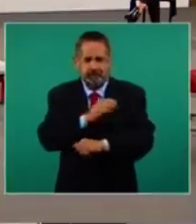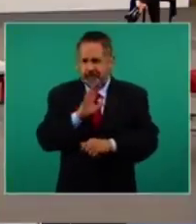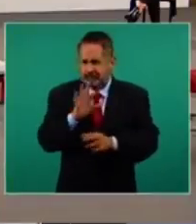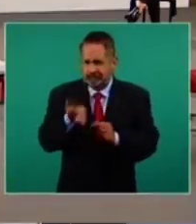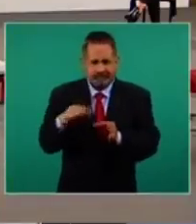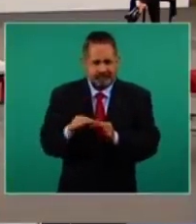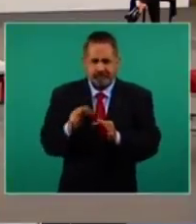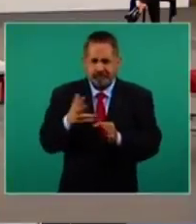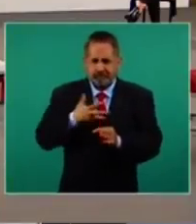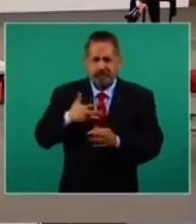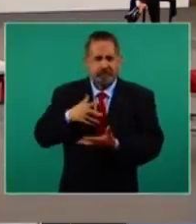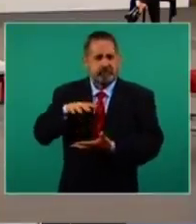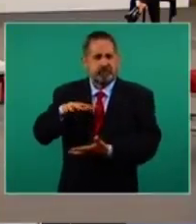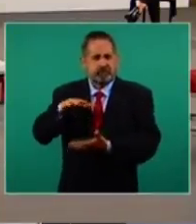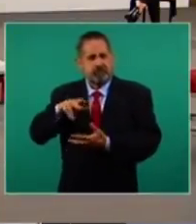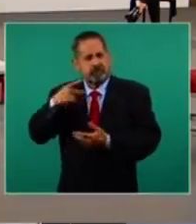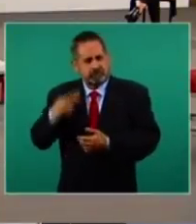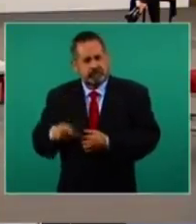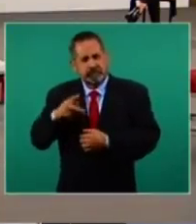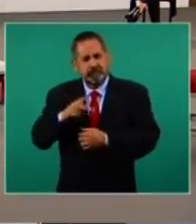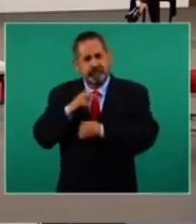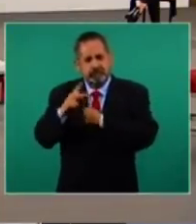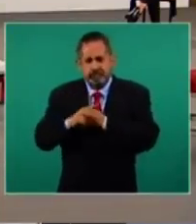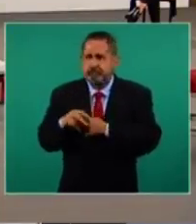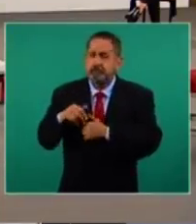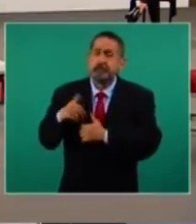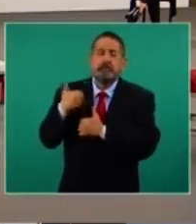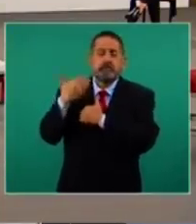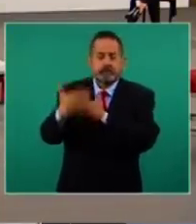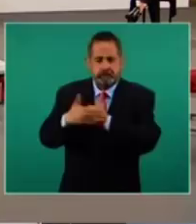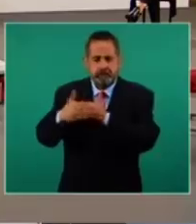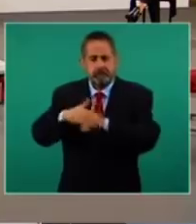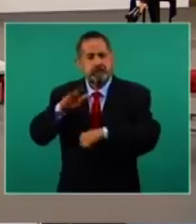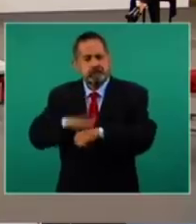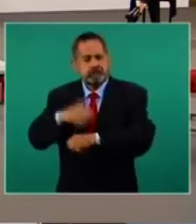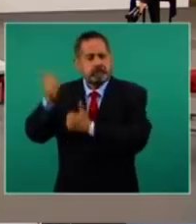ya en nuestro país y las que van a llegar.